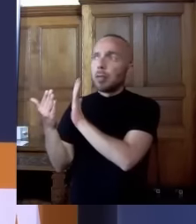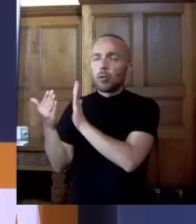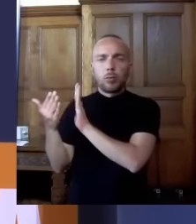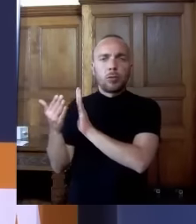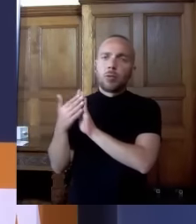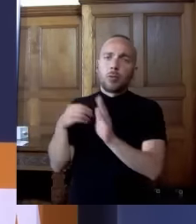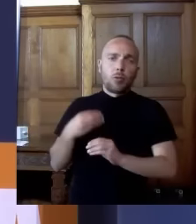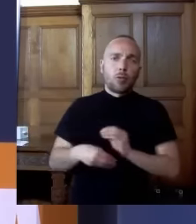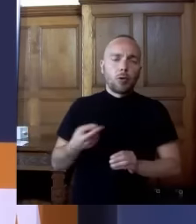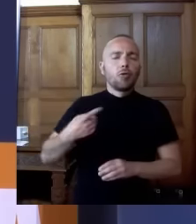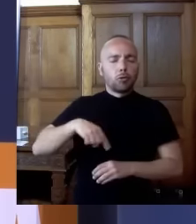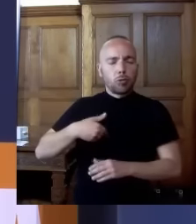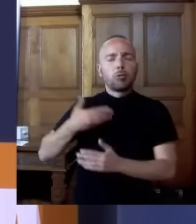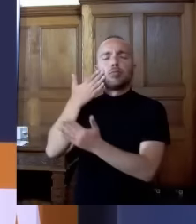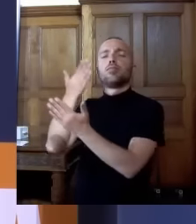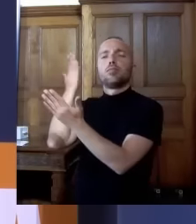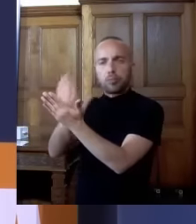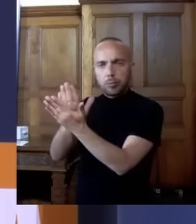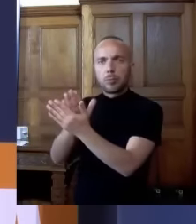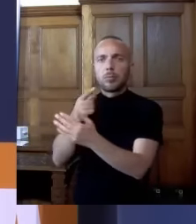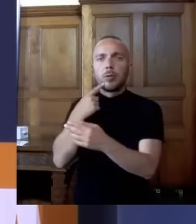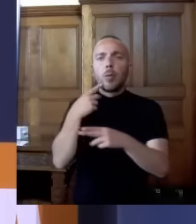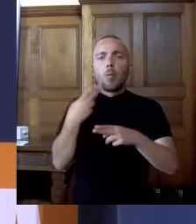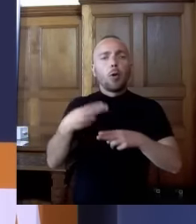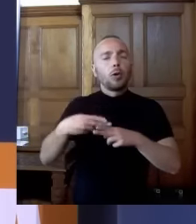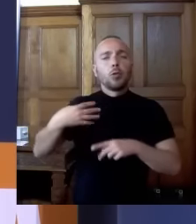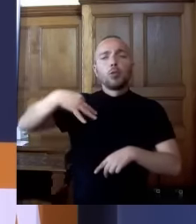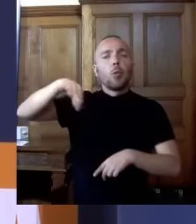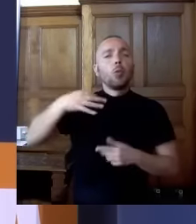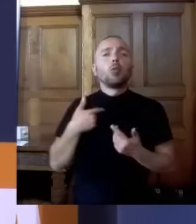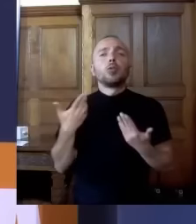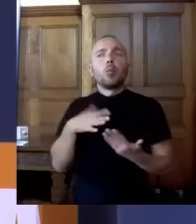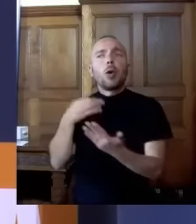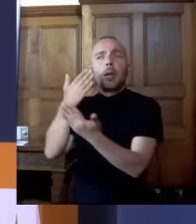planto egin behar eta egen duen indar politi bak el